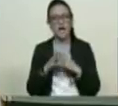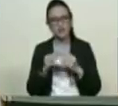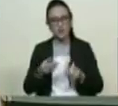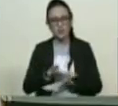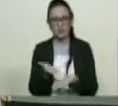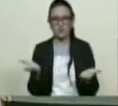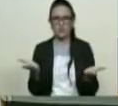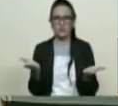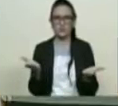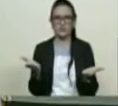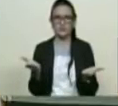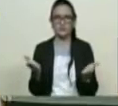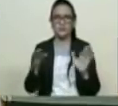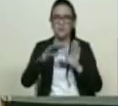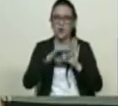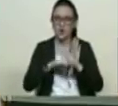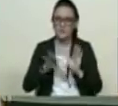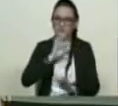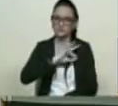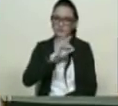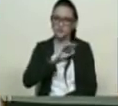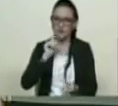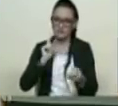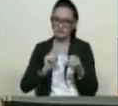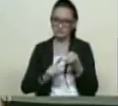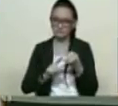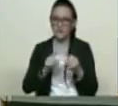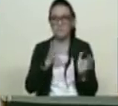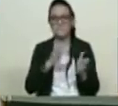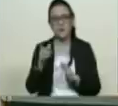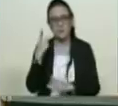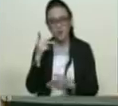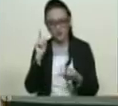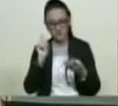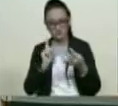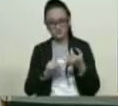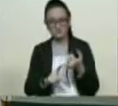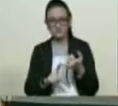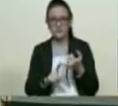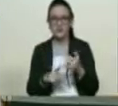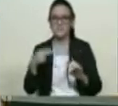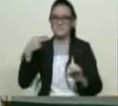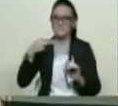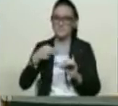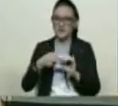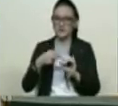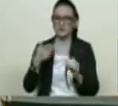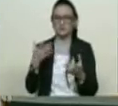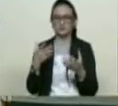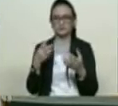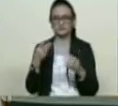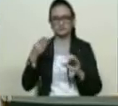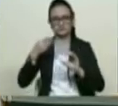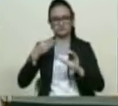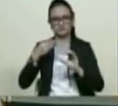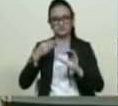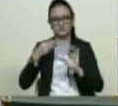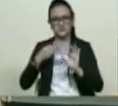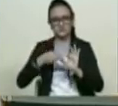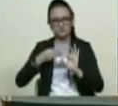A todos, a través de los programas sociales, a través de los planes políticos, a través del Petro, a través de todo.